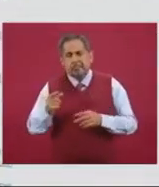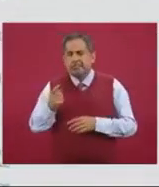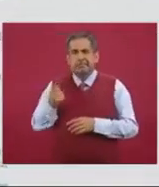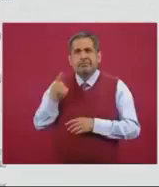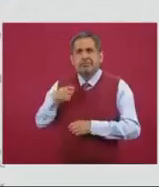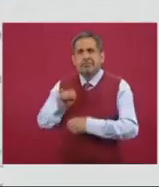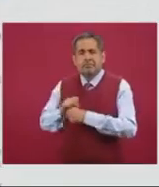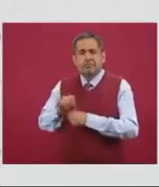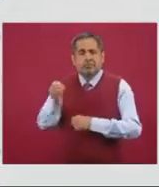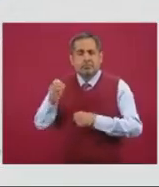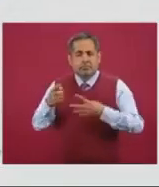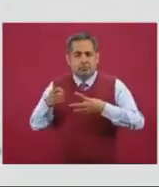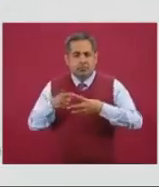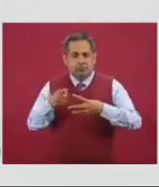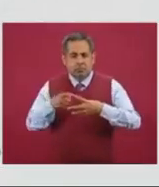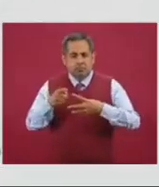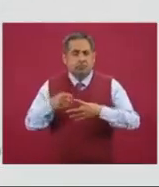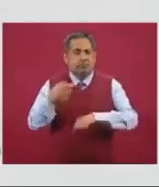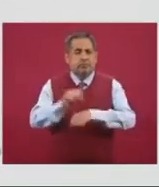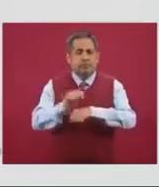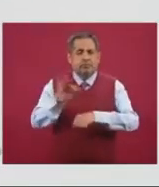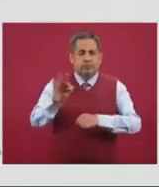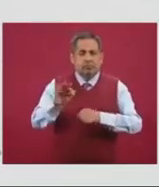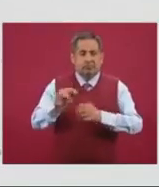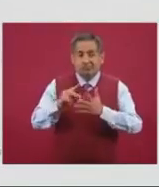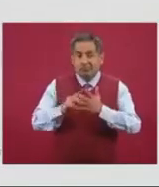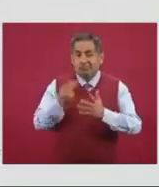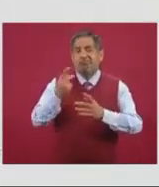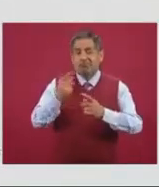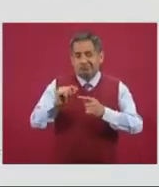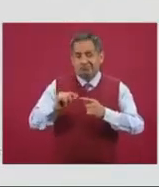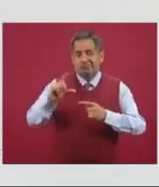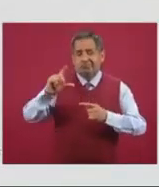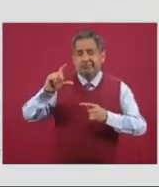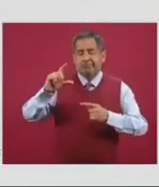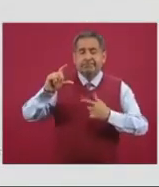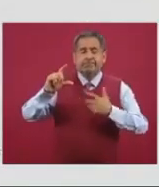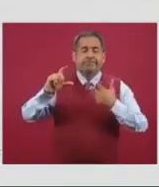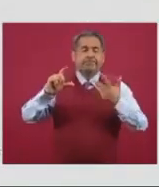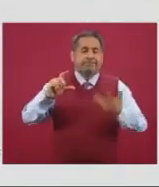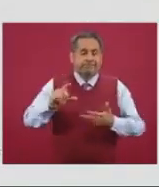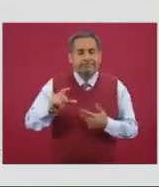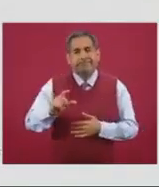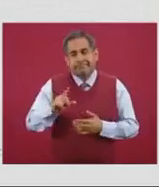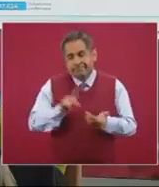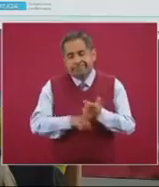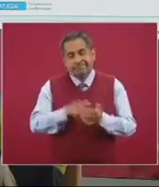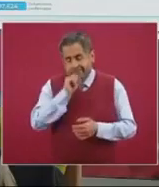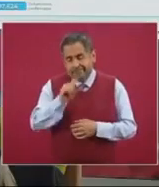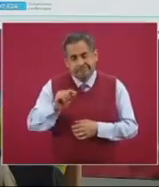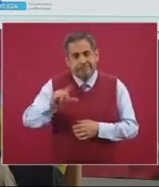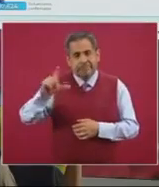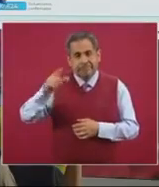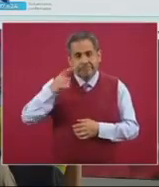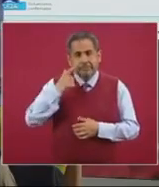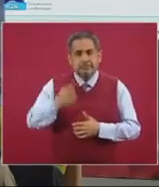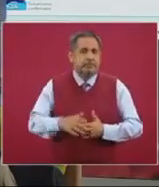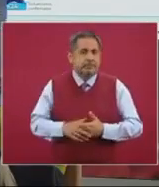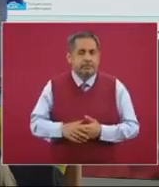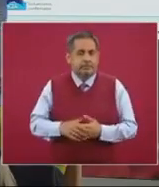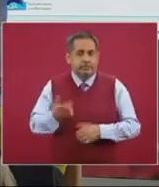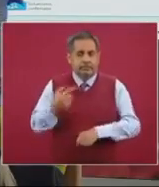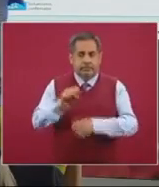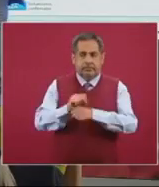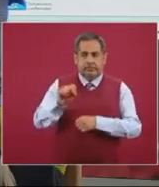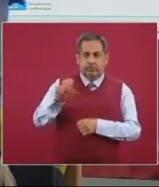primera semana de octubre, la semana 40, un aumento en el número de casos, también aumentó la positividad. Aquí está, para la